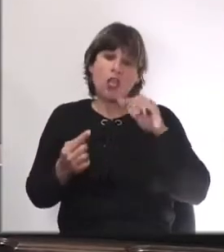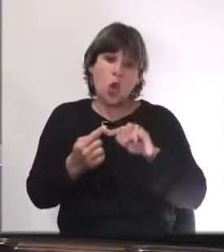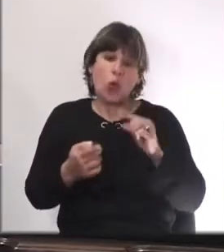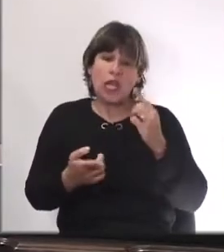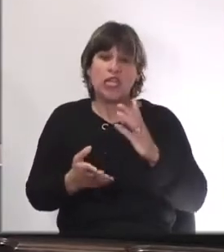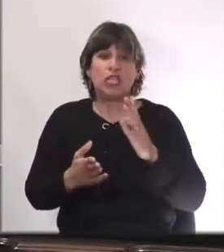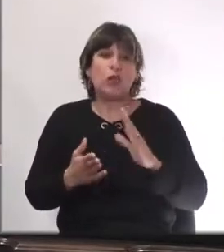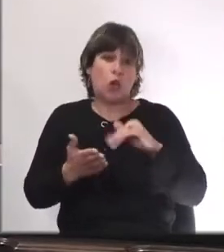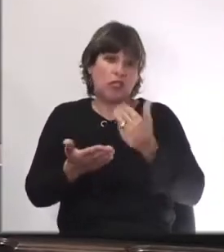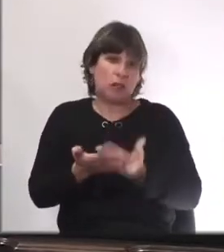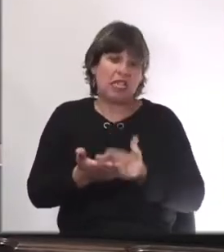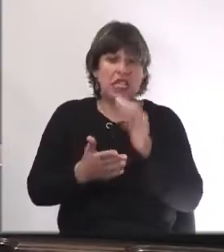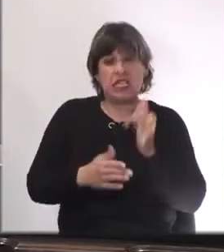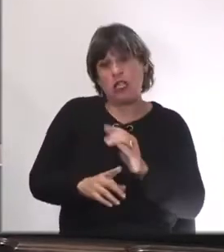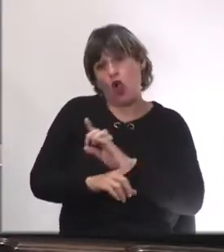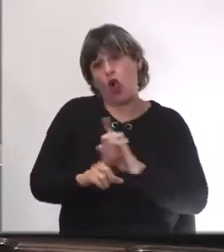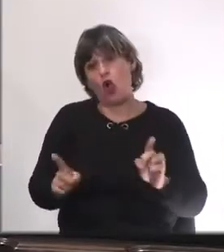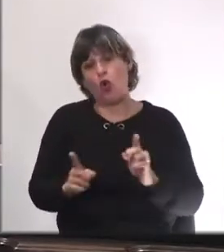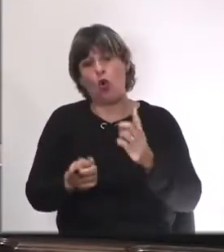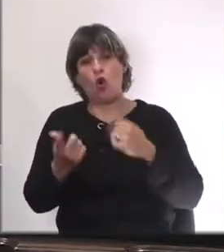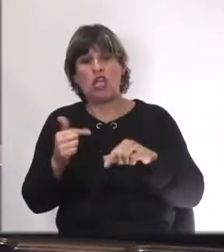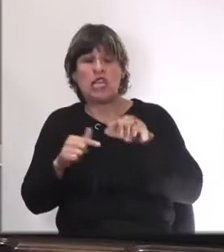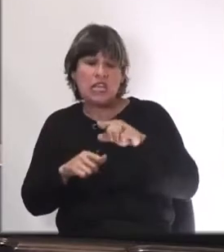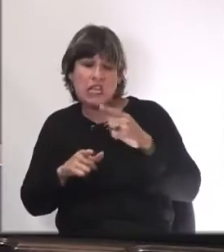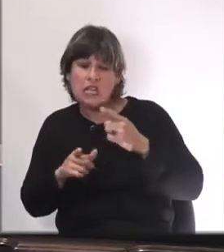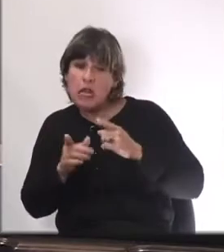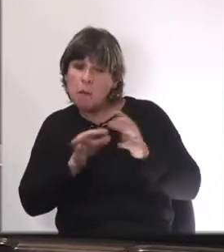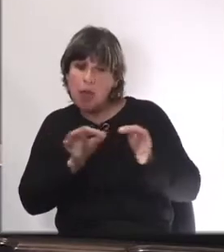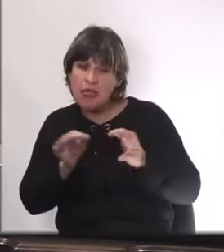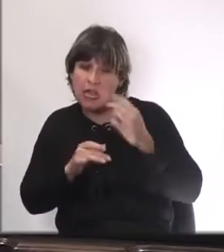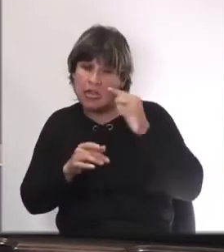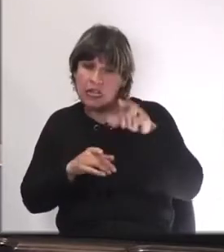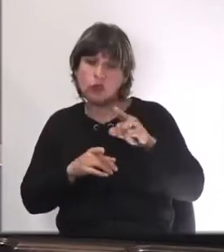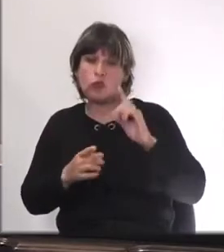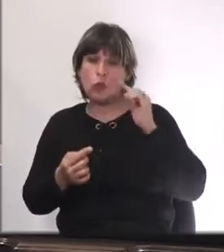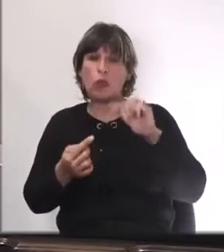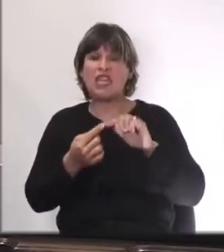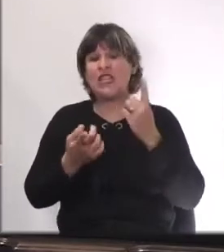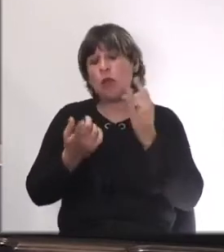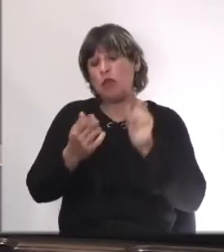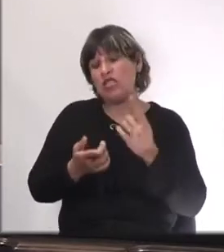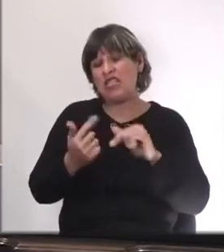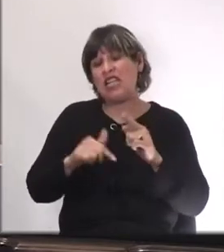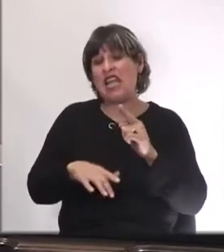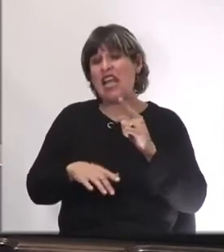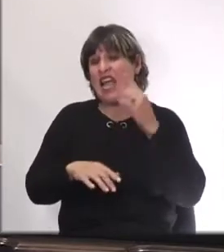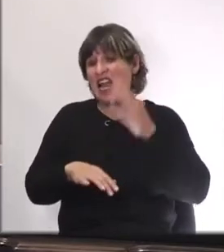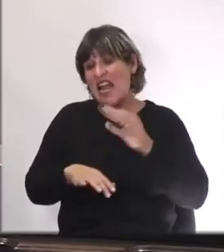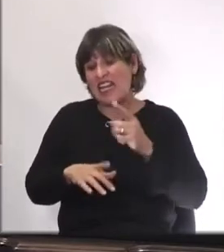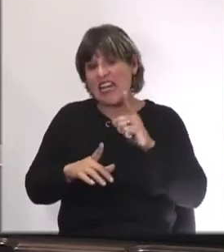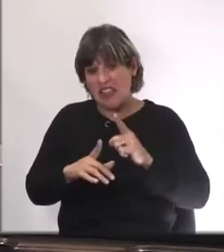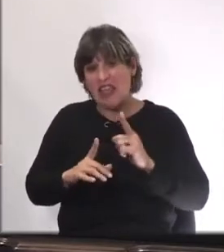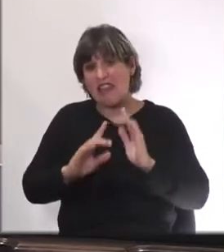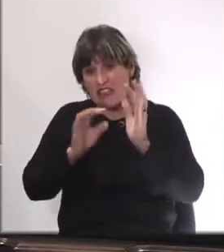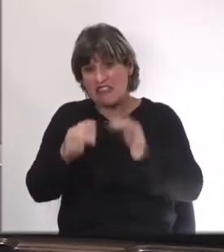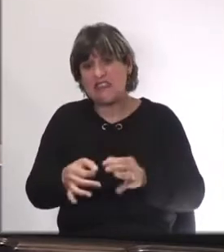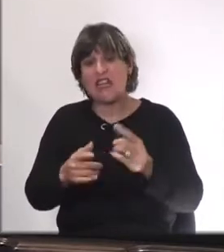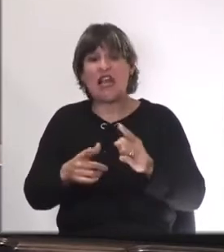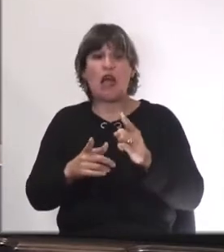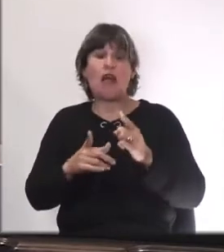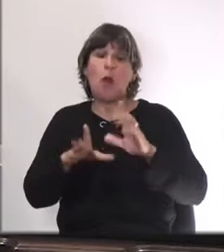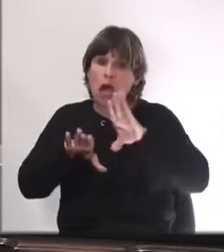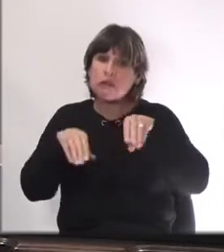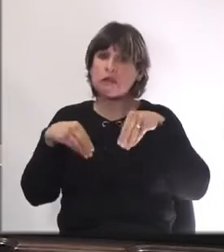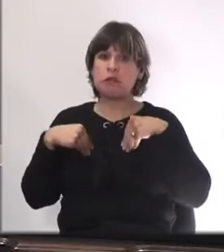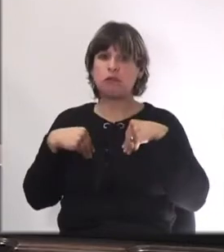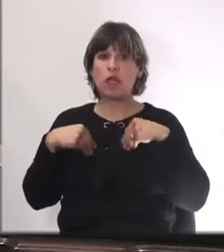no se plantea, y después medir esos objetivos y ver si la realidad a la que llegamos es